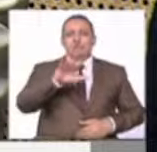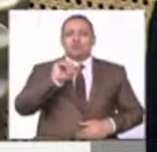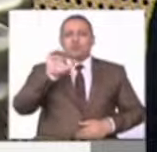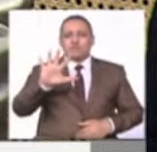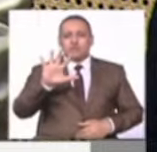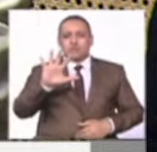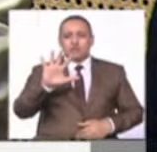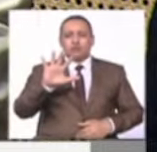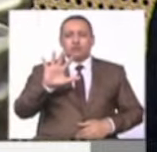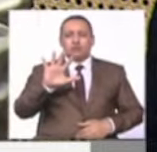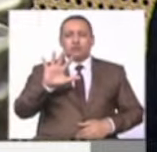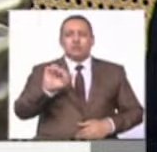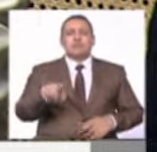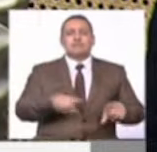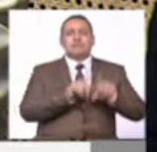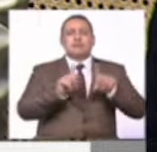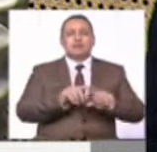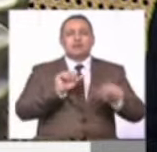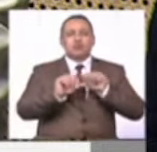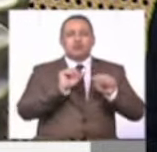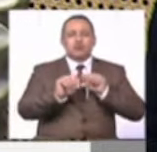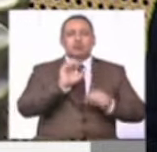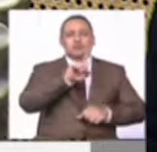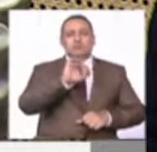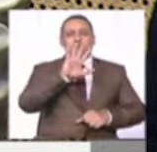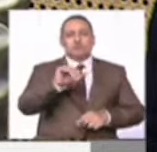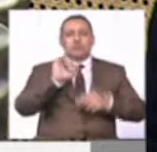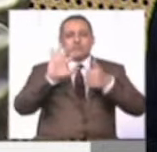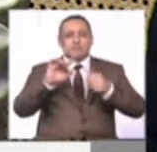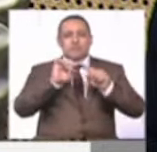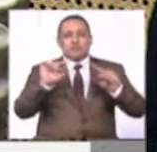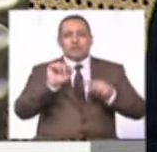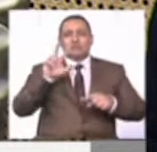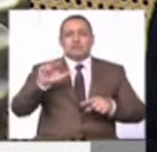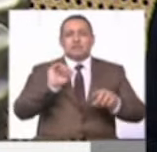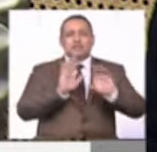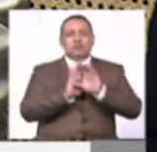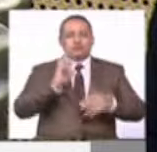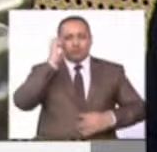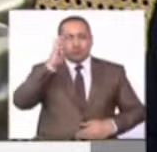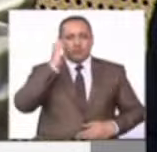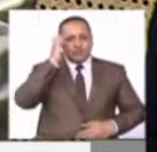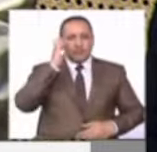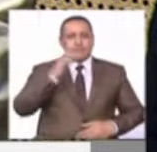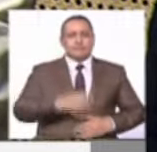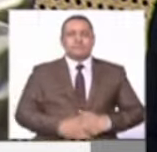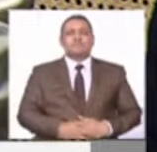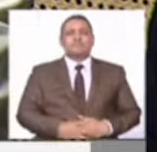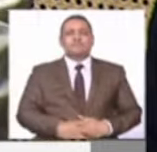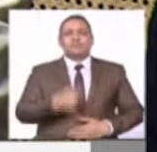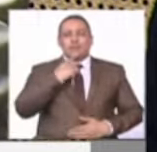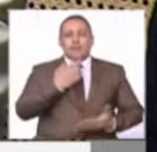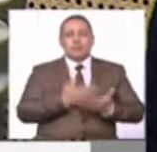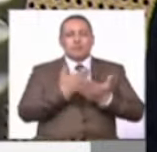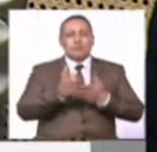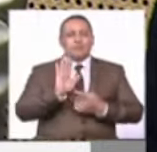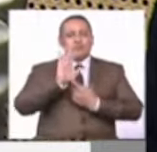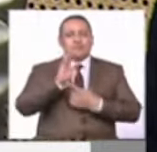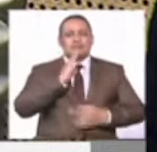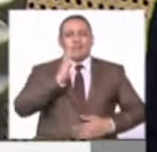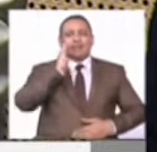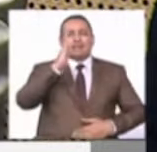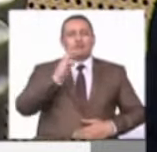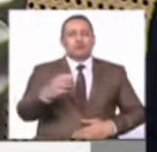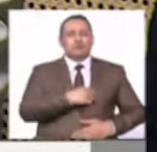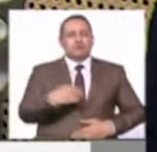155 y 156 literal 3 de la Constitución al disponer que el mandato de